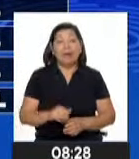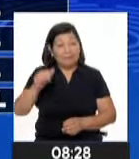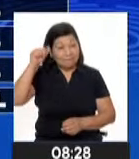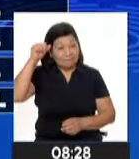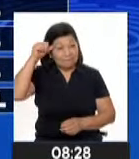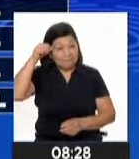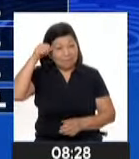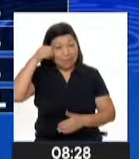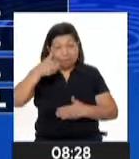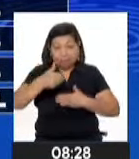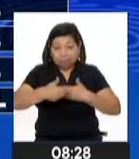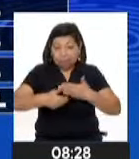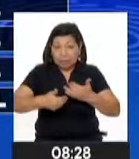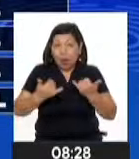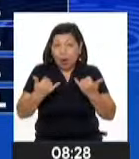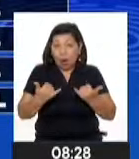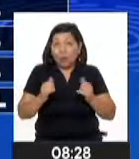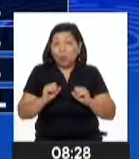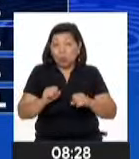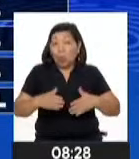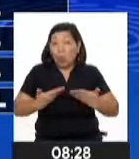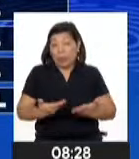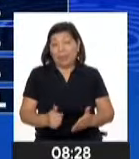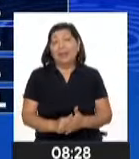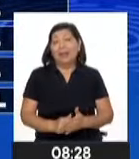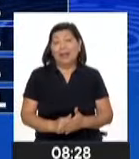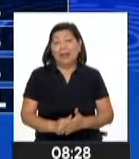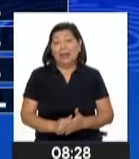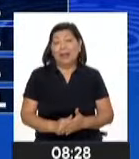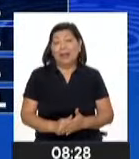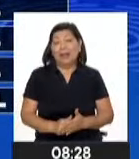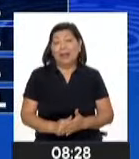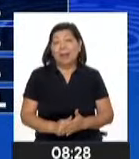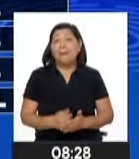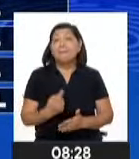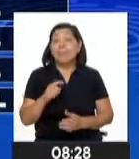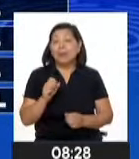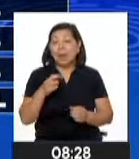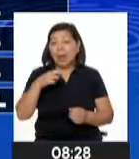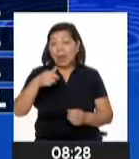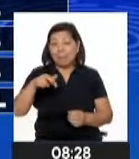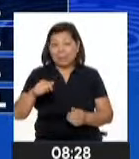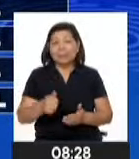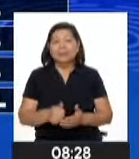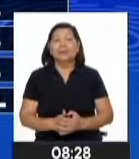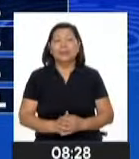Recordemos que este proceso también ahora se puede hacer a través de una app para celulares.